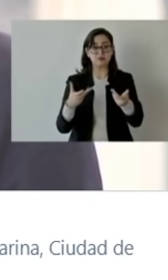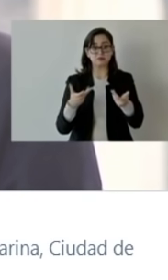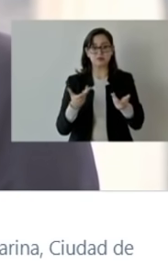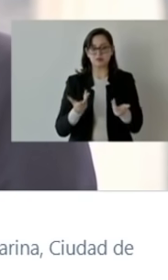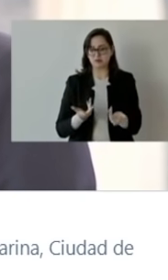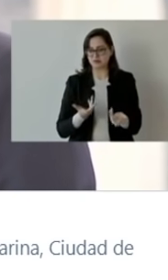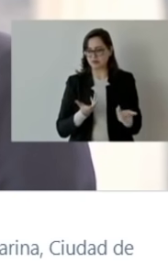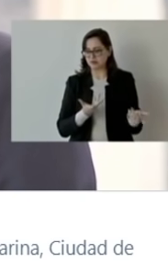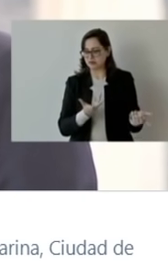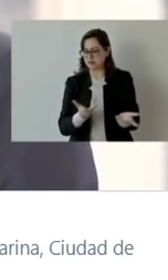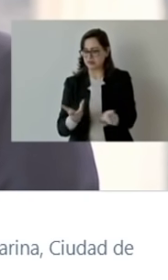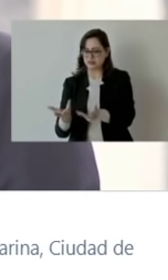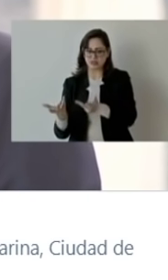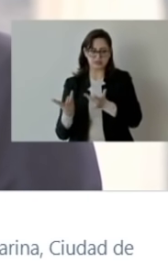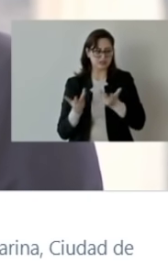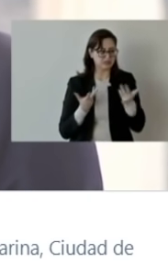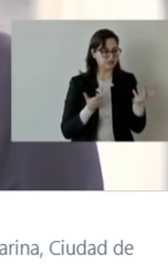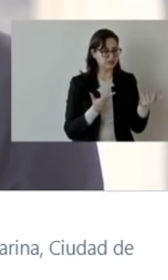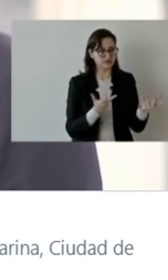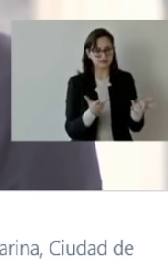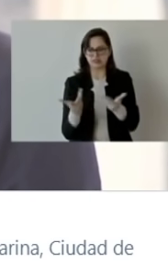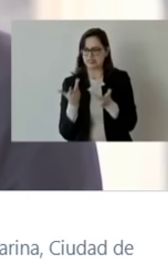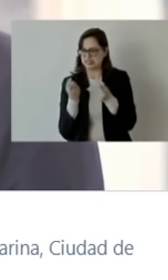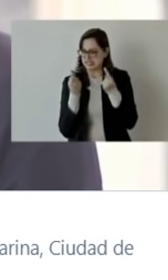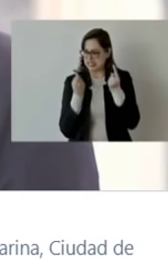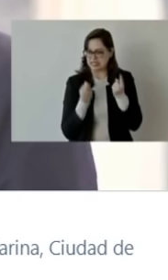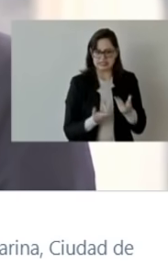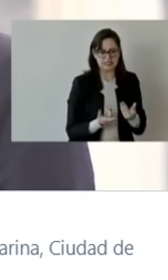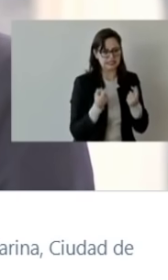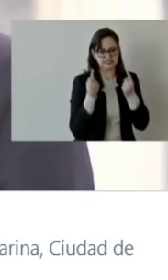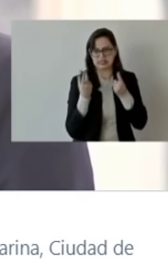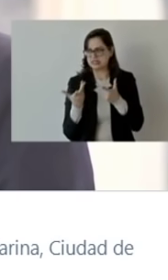la búsqueda de alternativas